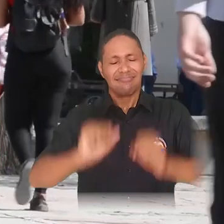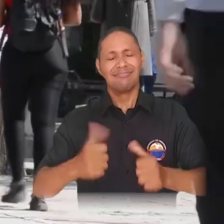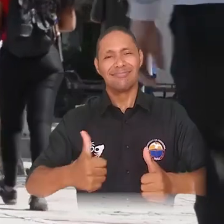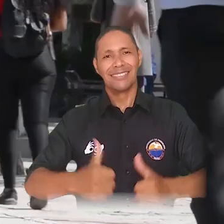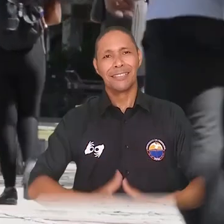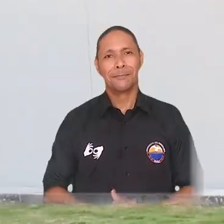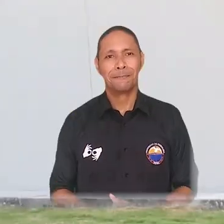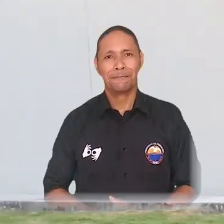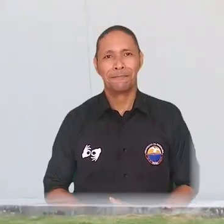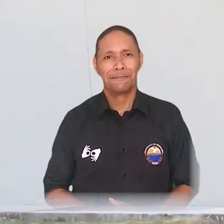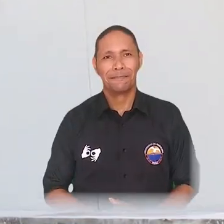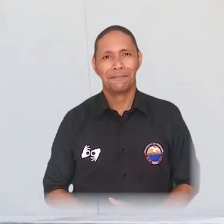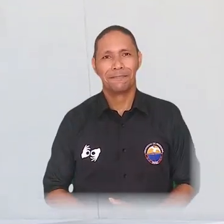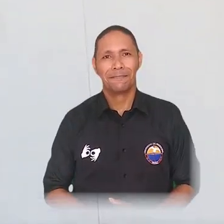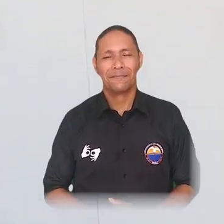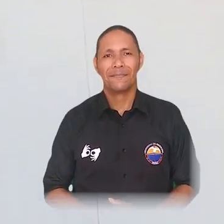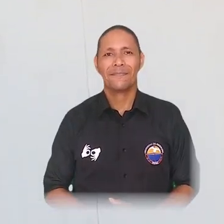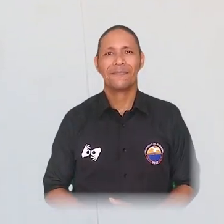da.